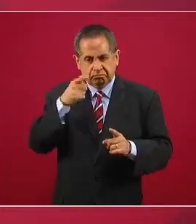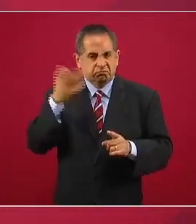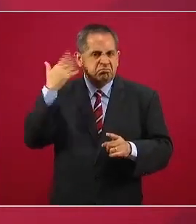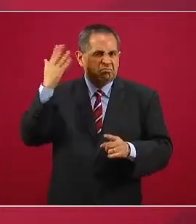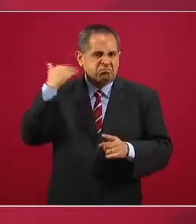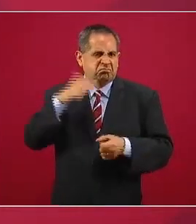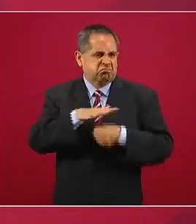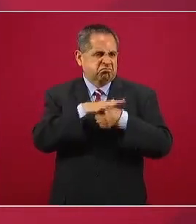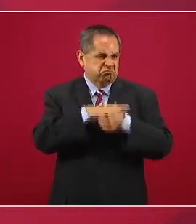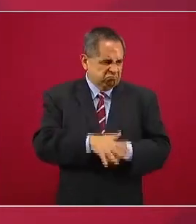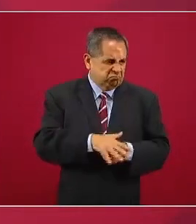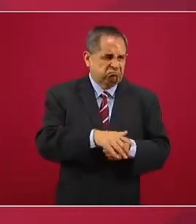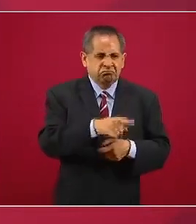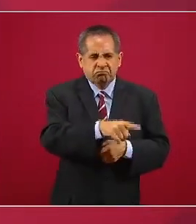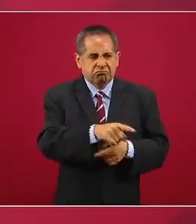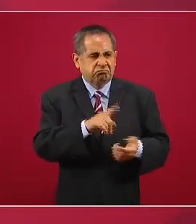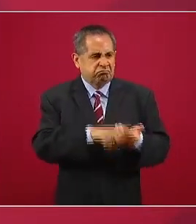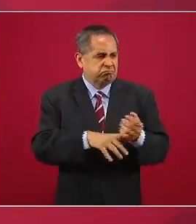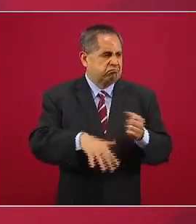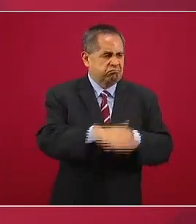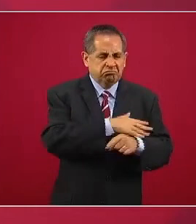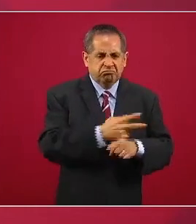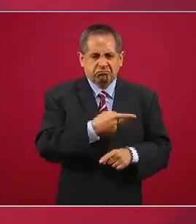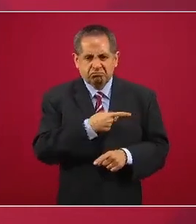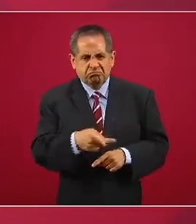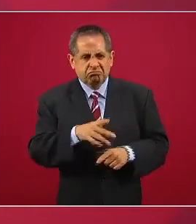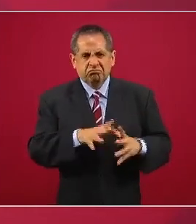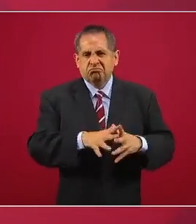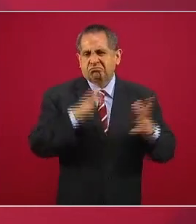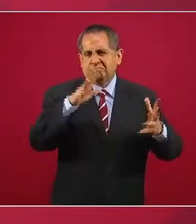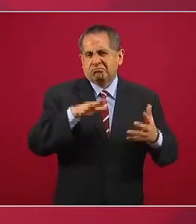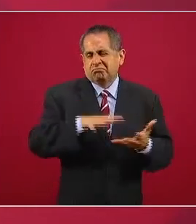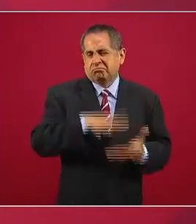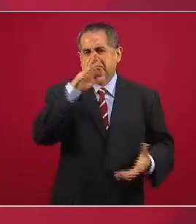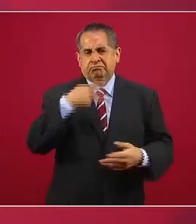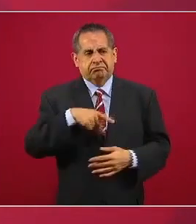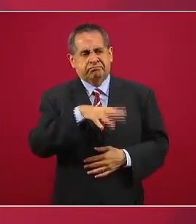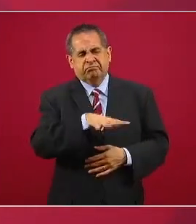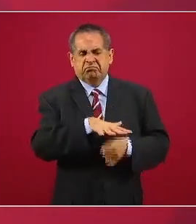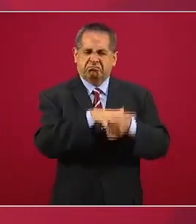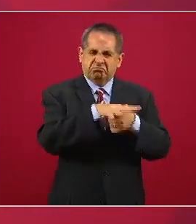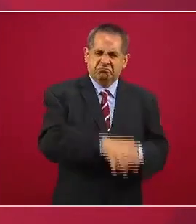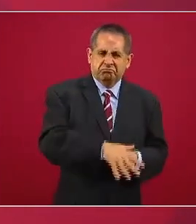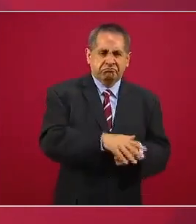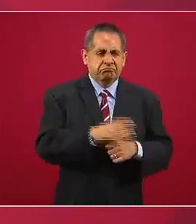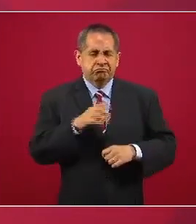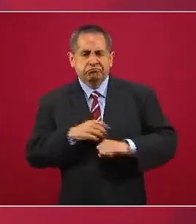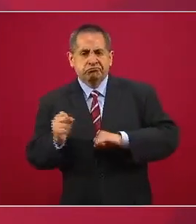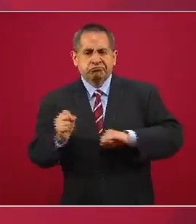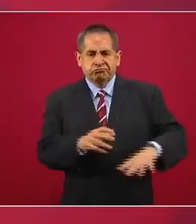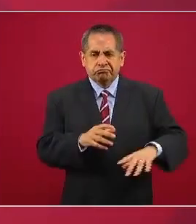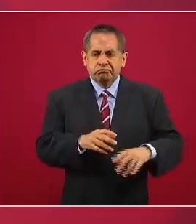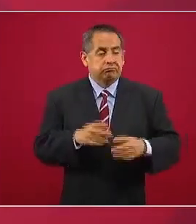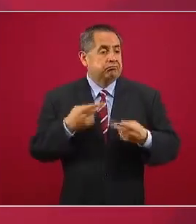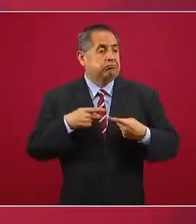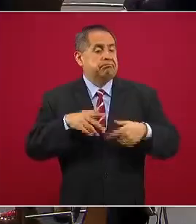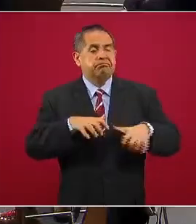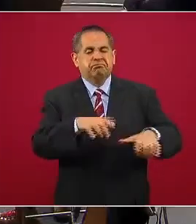sometimiento, de empobrecimiento a la mayoría del pueblo. Se abandonó al